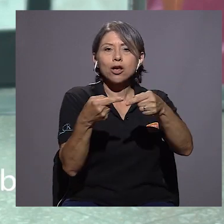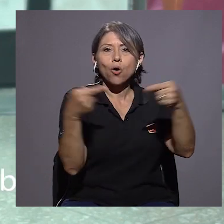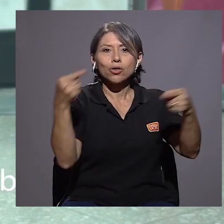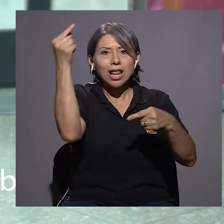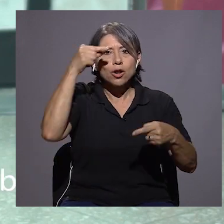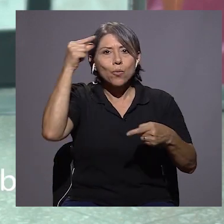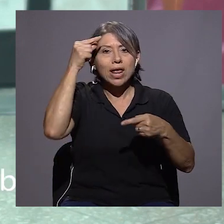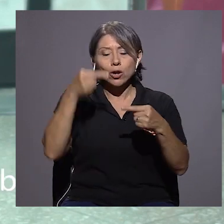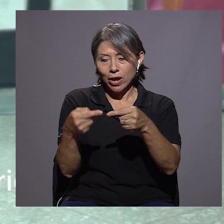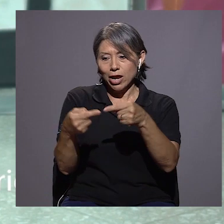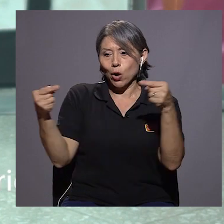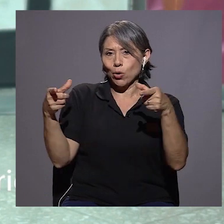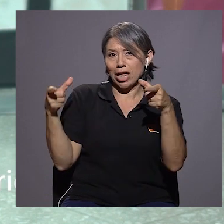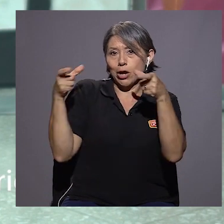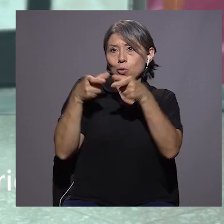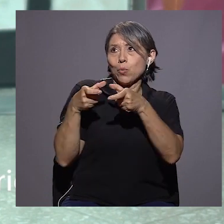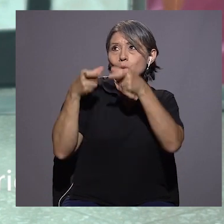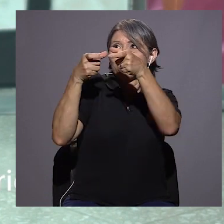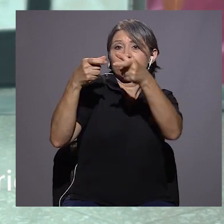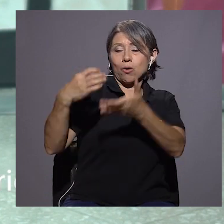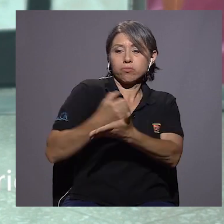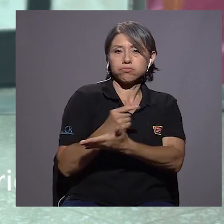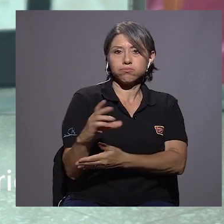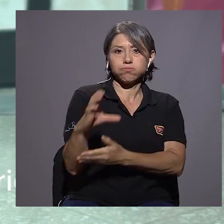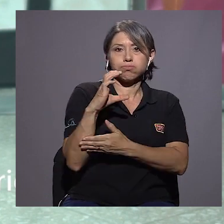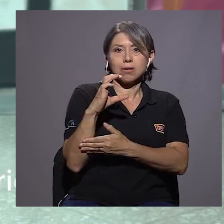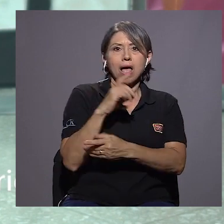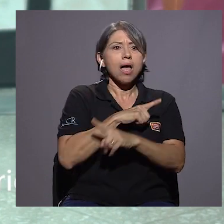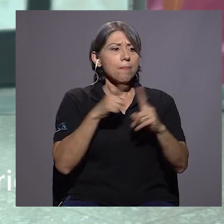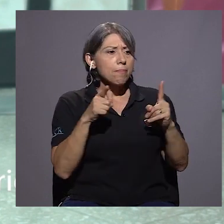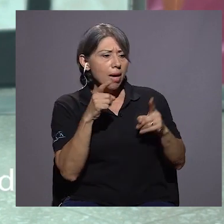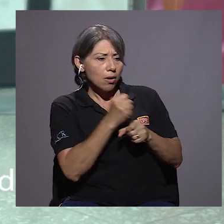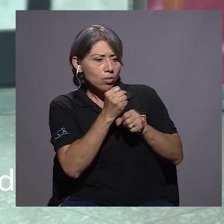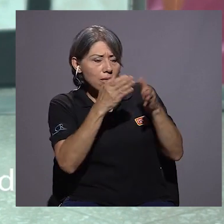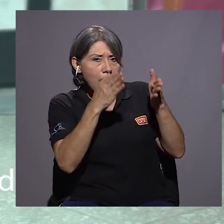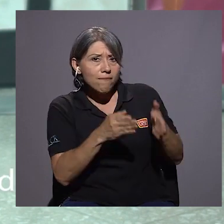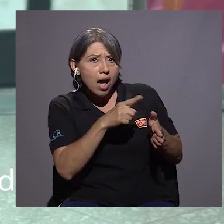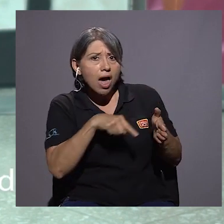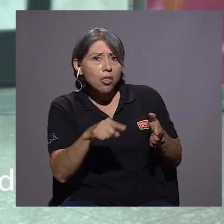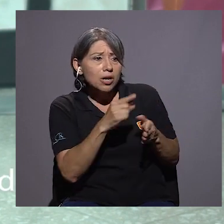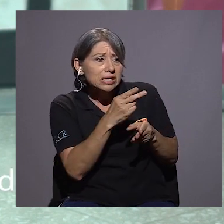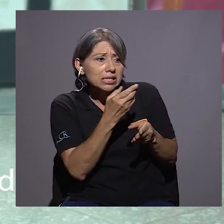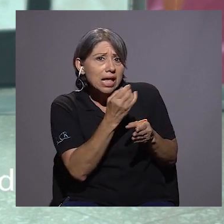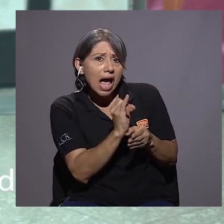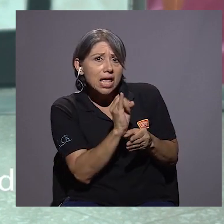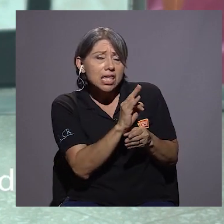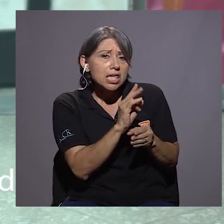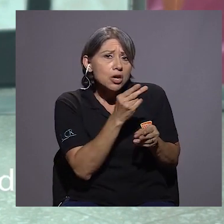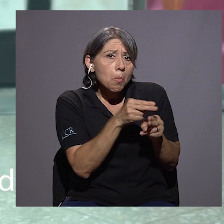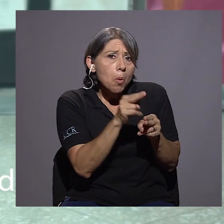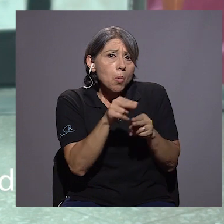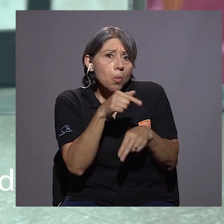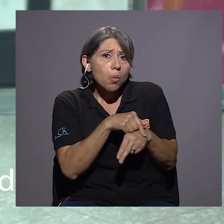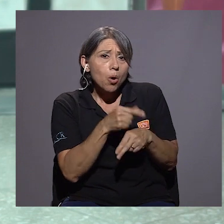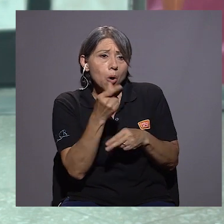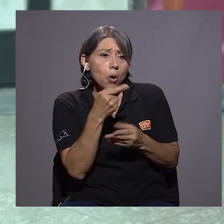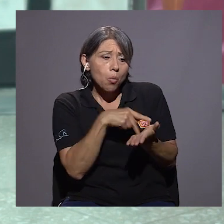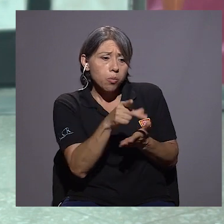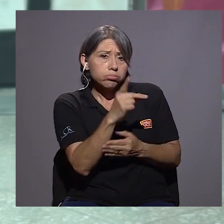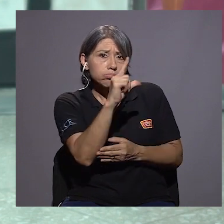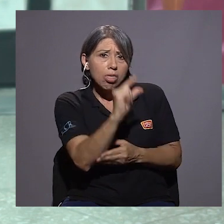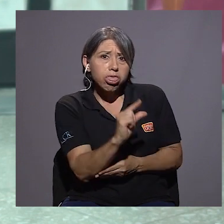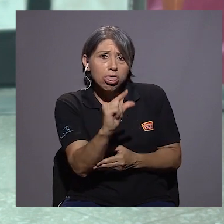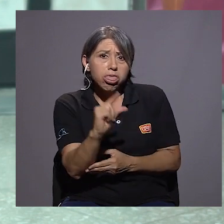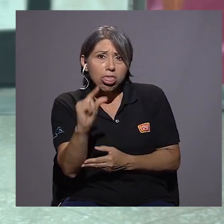levantaron en contra del gobierno, en contra de una élite universitaria que gana salarios de lujo, pero mantiene interinos e interinas con salarios de hambre e